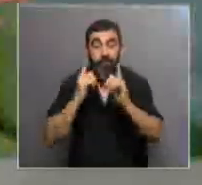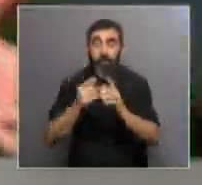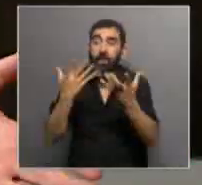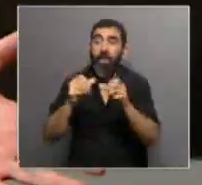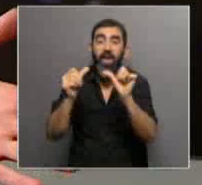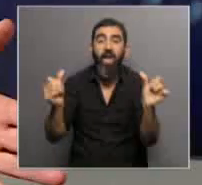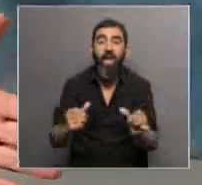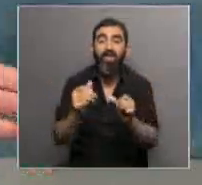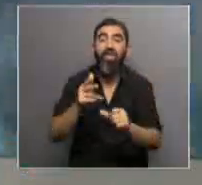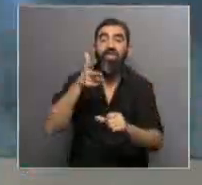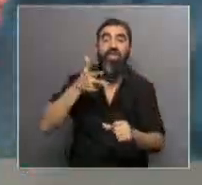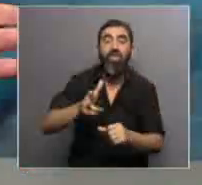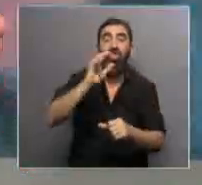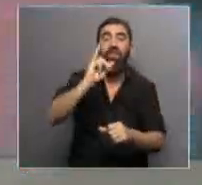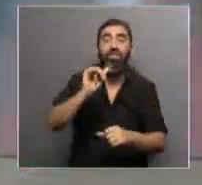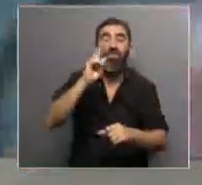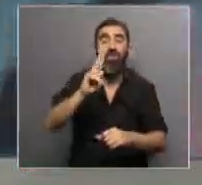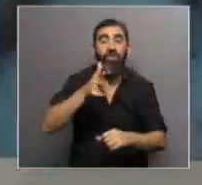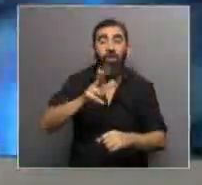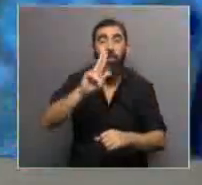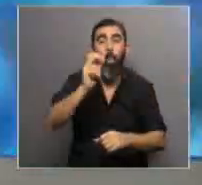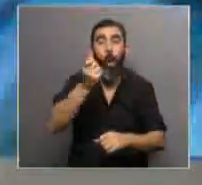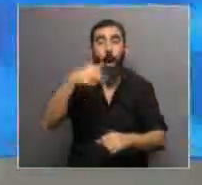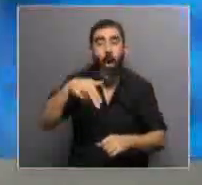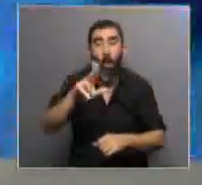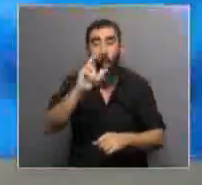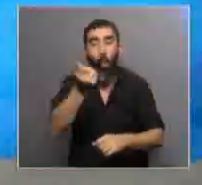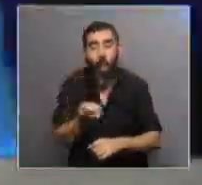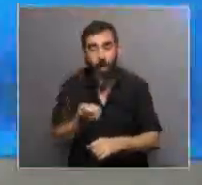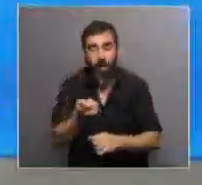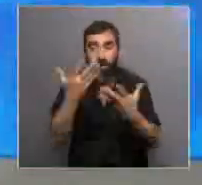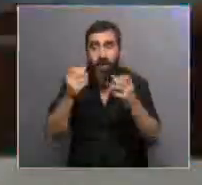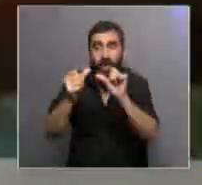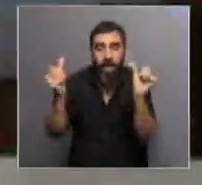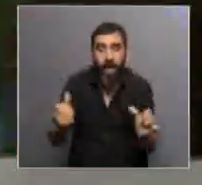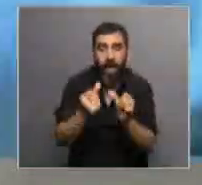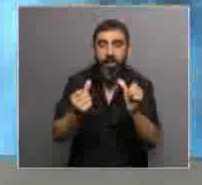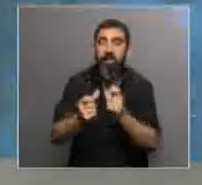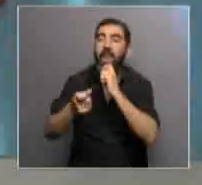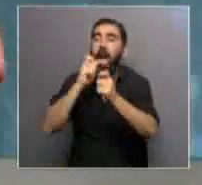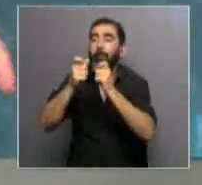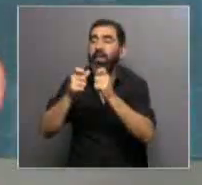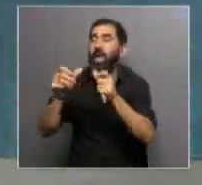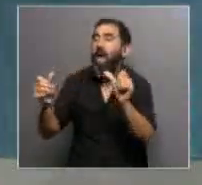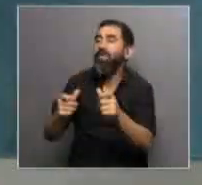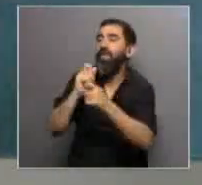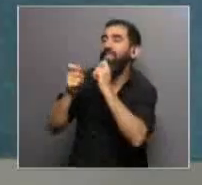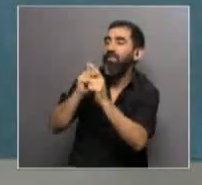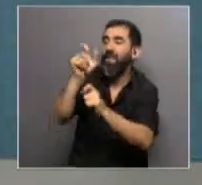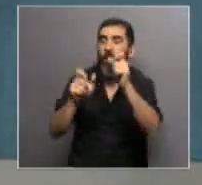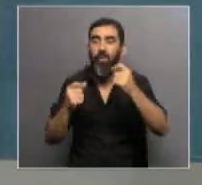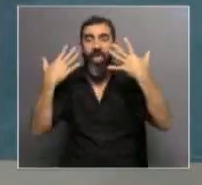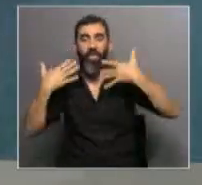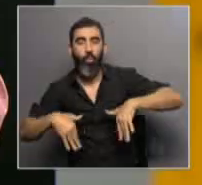chihuahua es decir en la playa nudista y además la prensa quien en entrevista para que diga que no está bien a los nudos